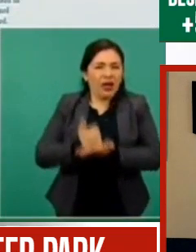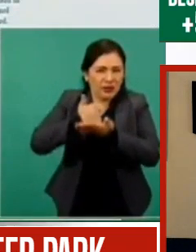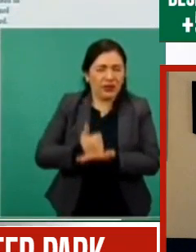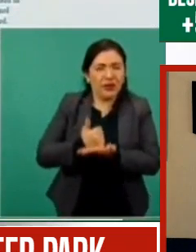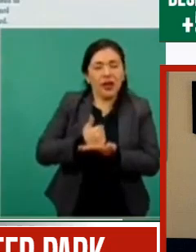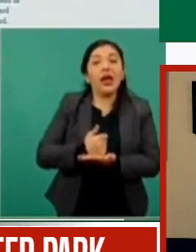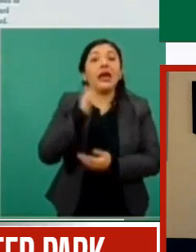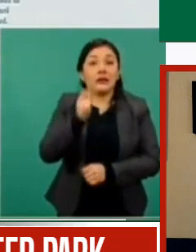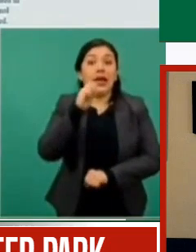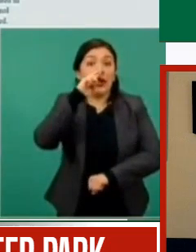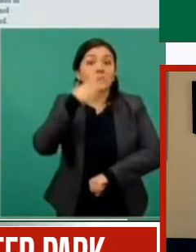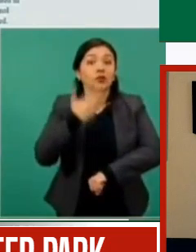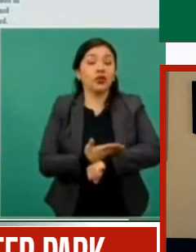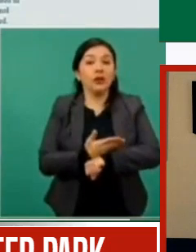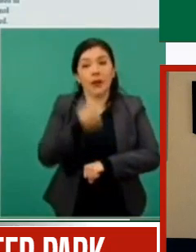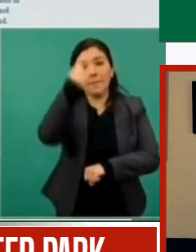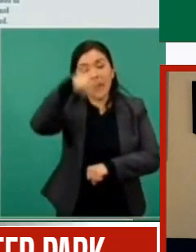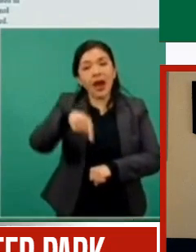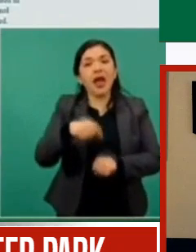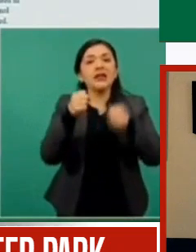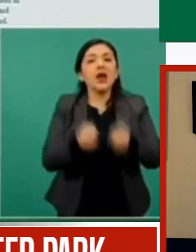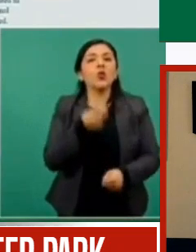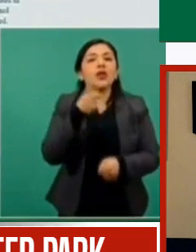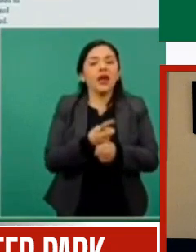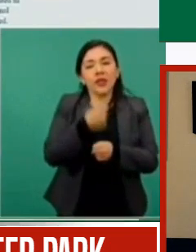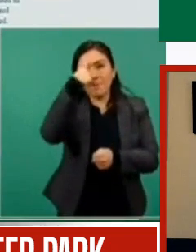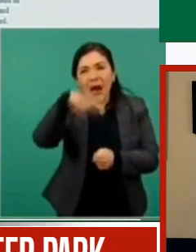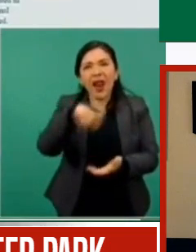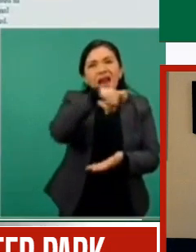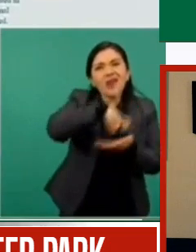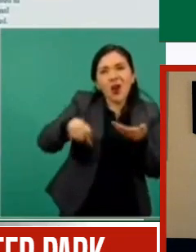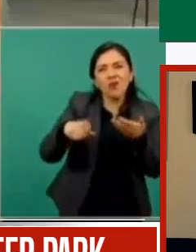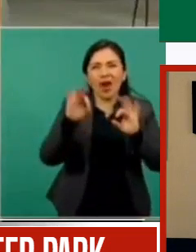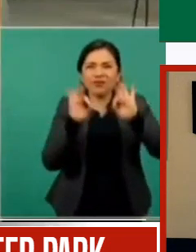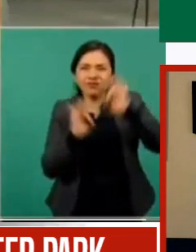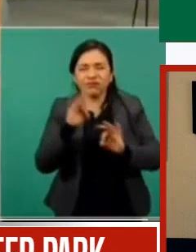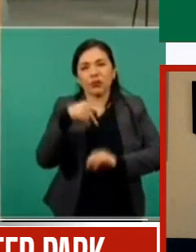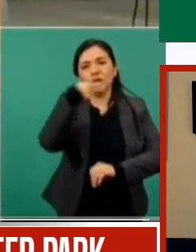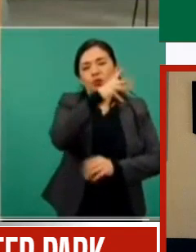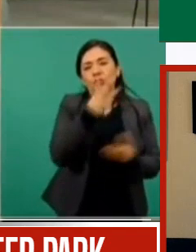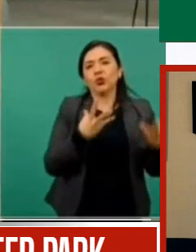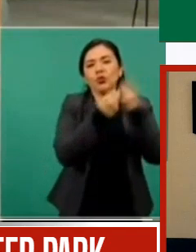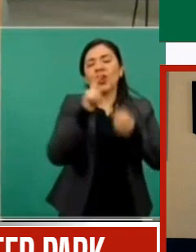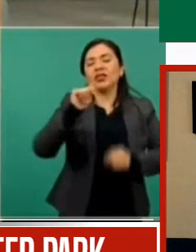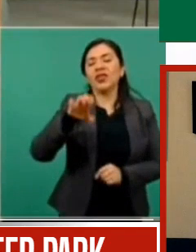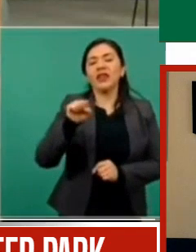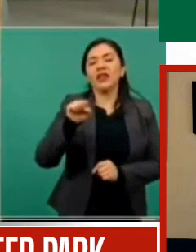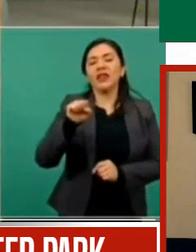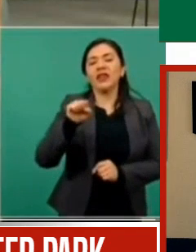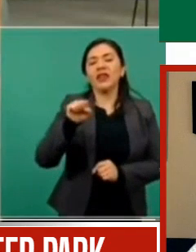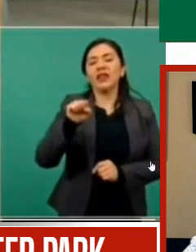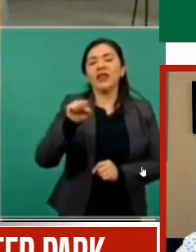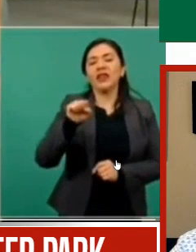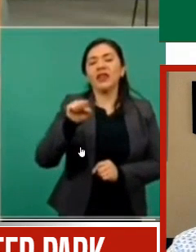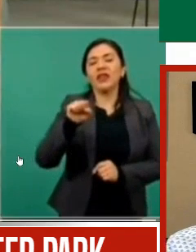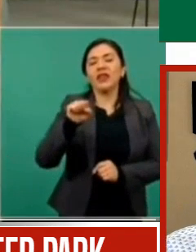responsable de seguridad de inversiones dependiente del departamento del tesoro